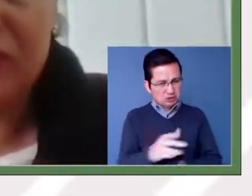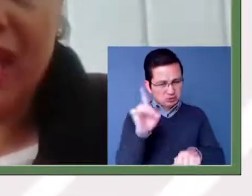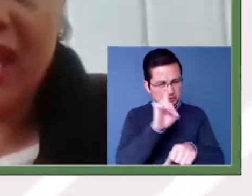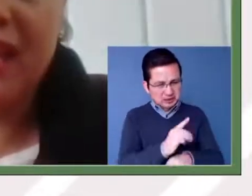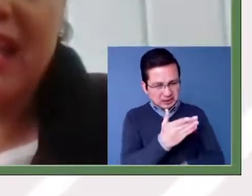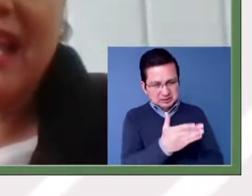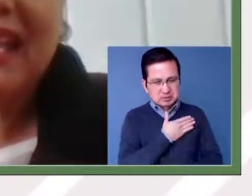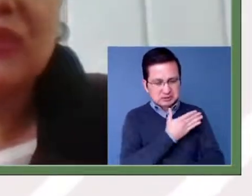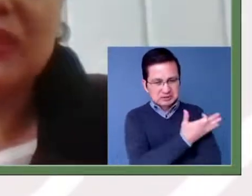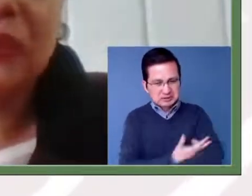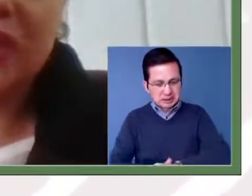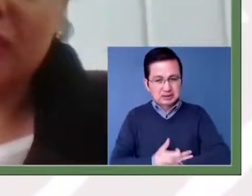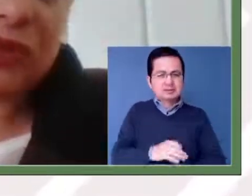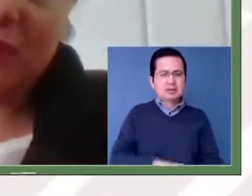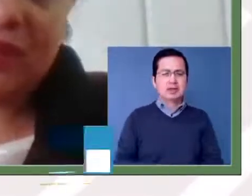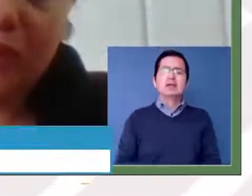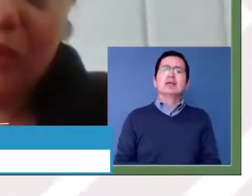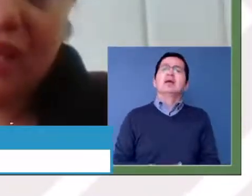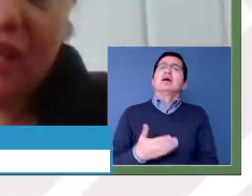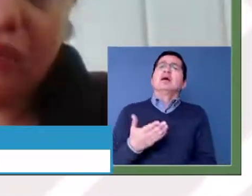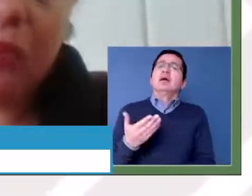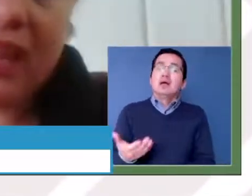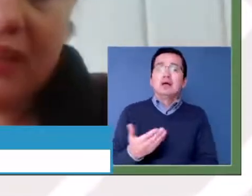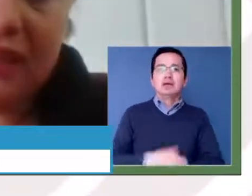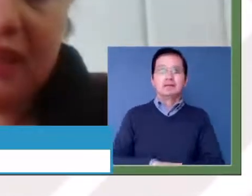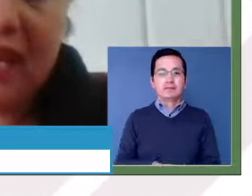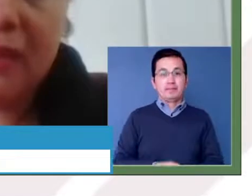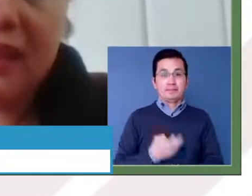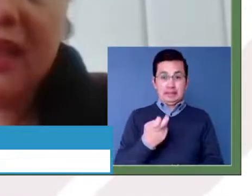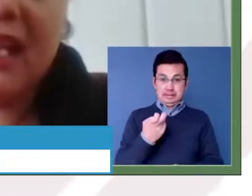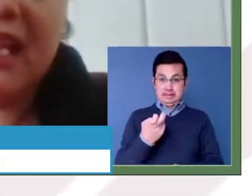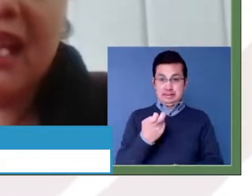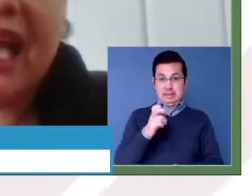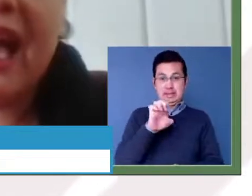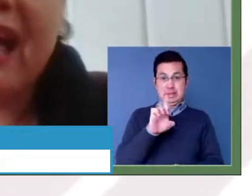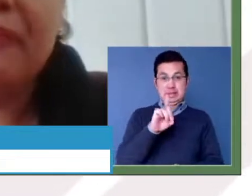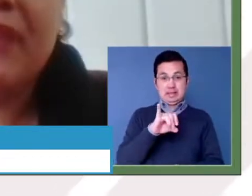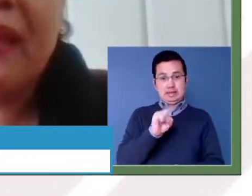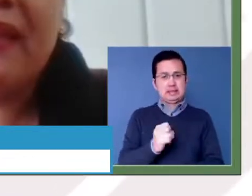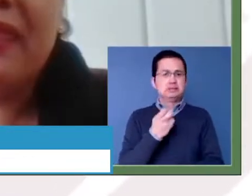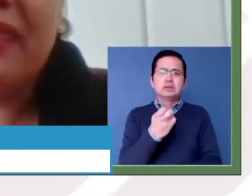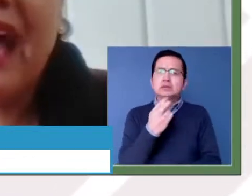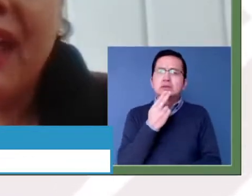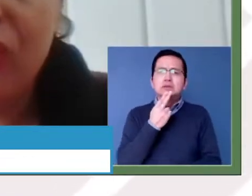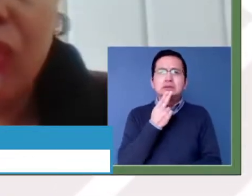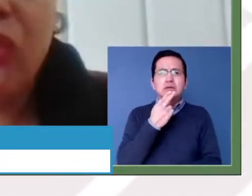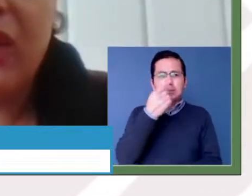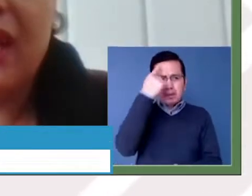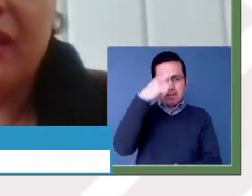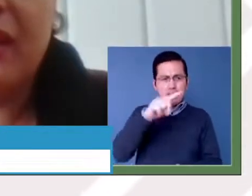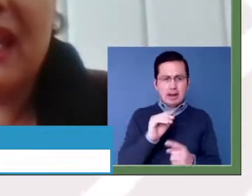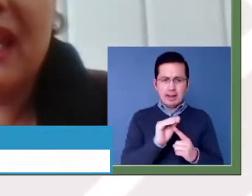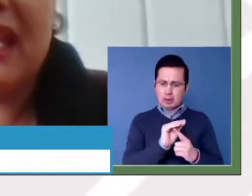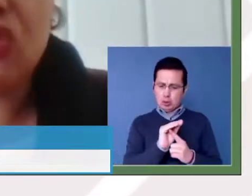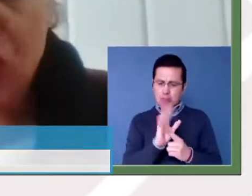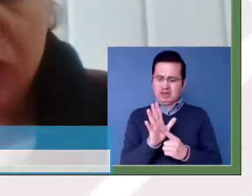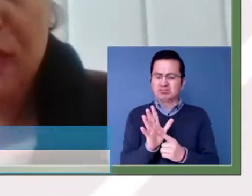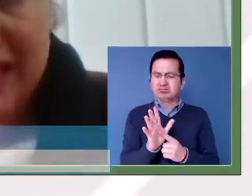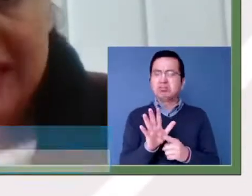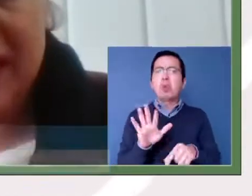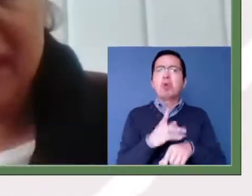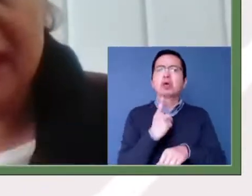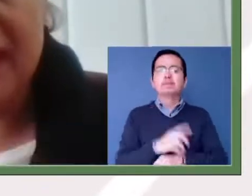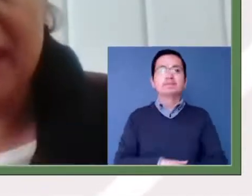pues es un instrumento que al COPRED realmente le ha dado